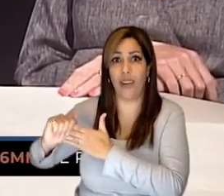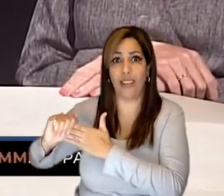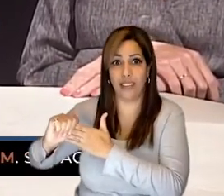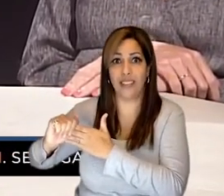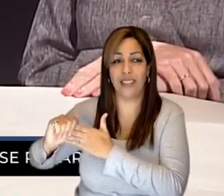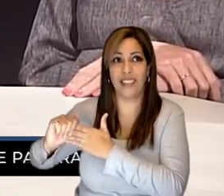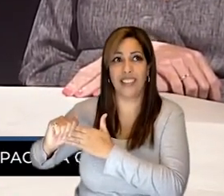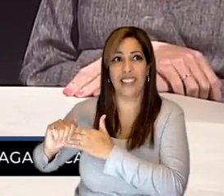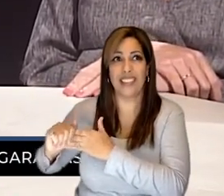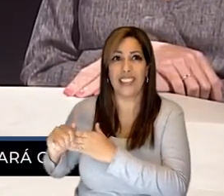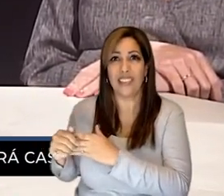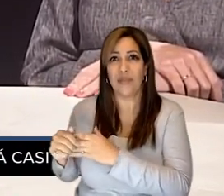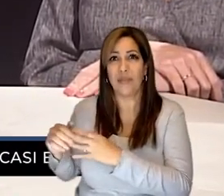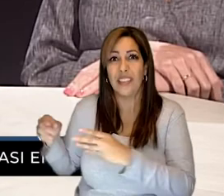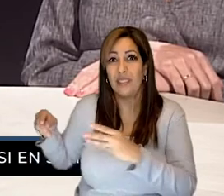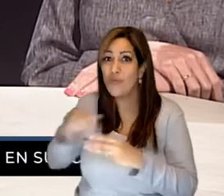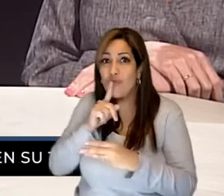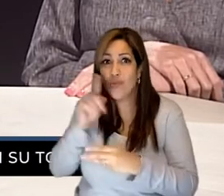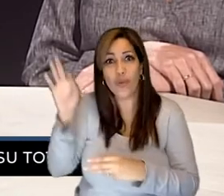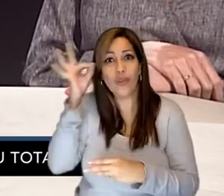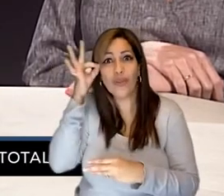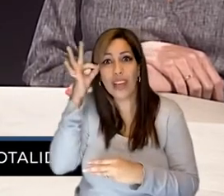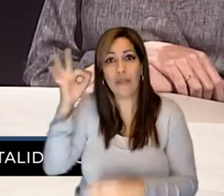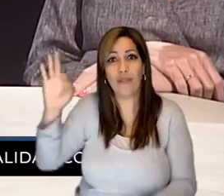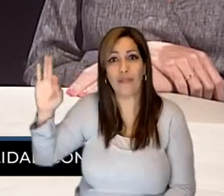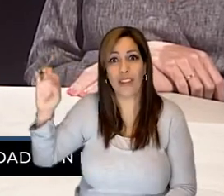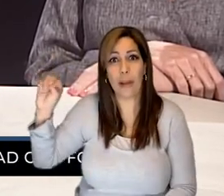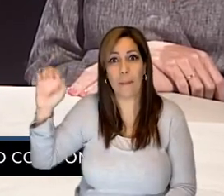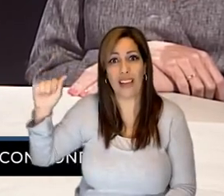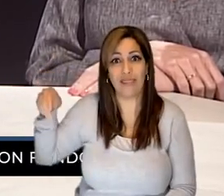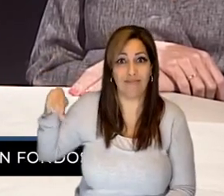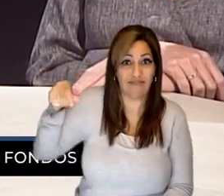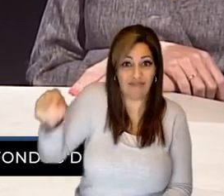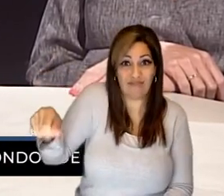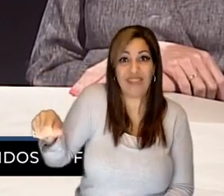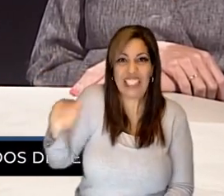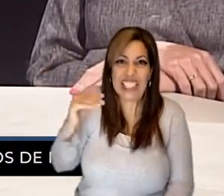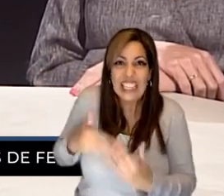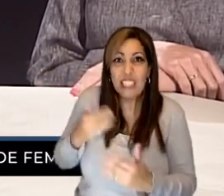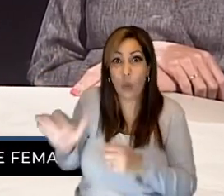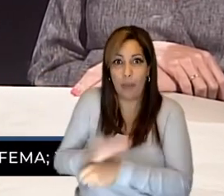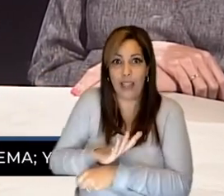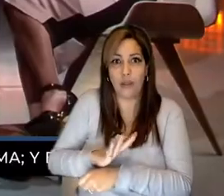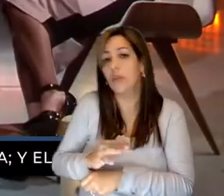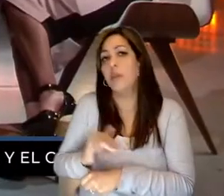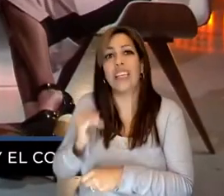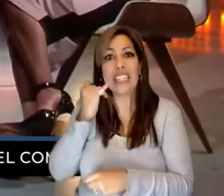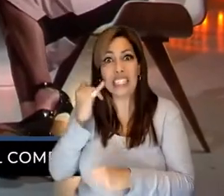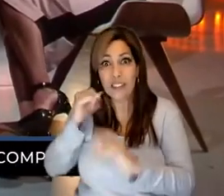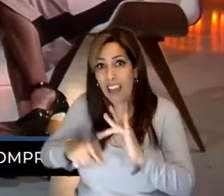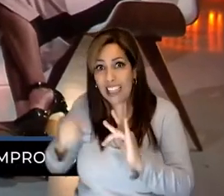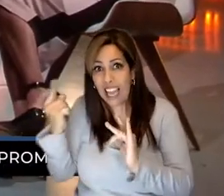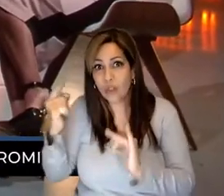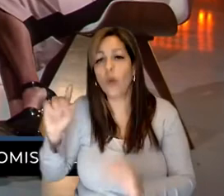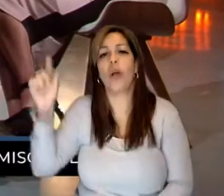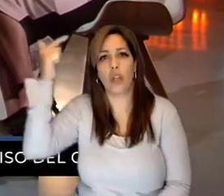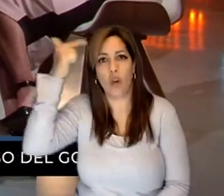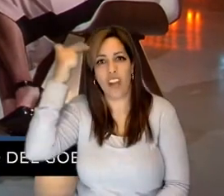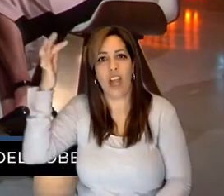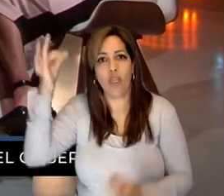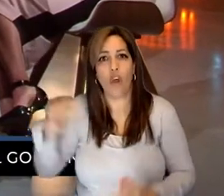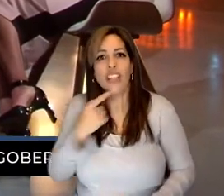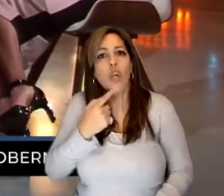pagar casi en su totalidad con fondos de FEMA Asistencia Pública, y el compromiso del gobernador es que lo que haga falta se va a